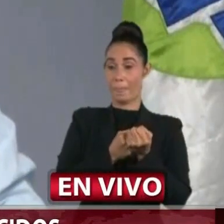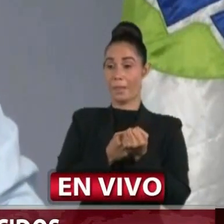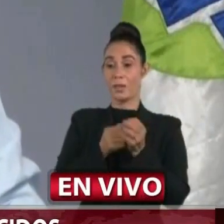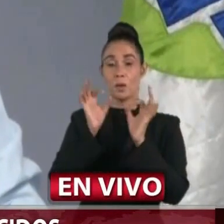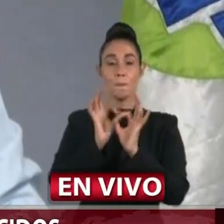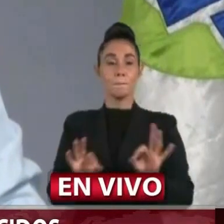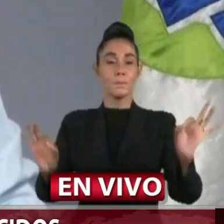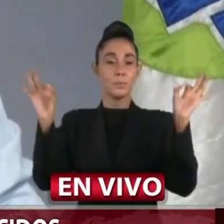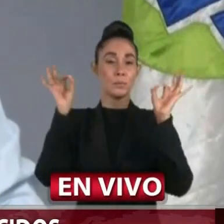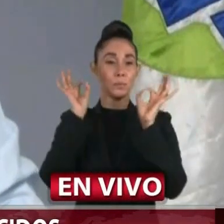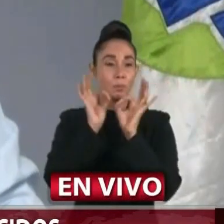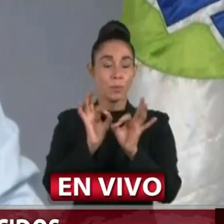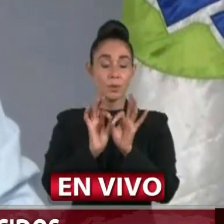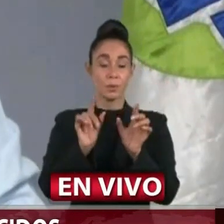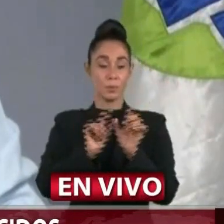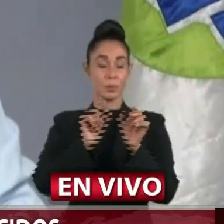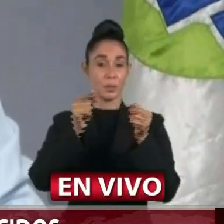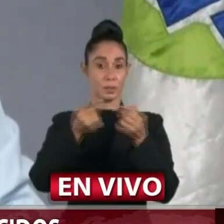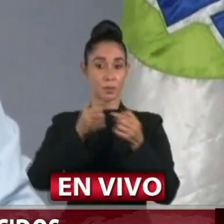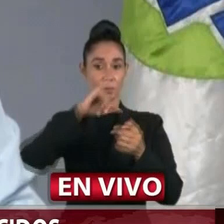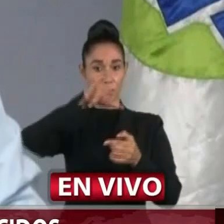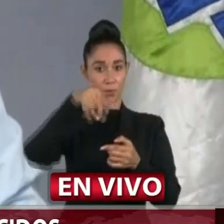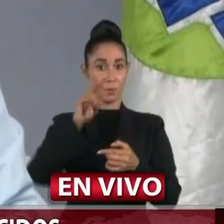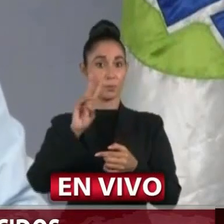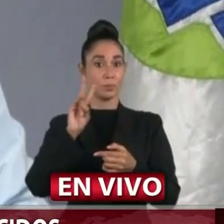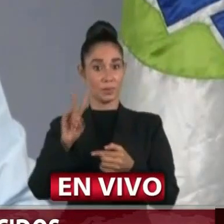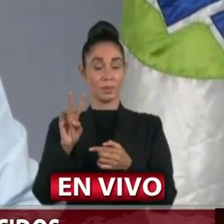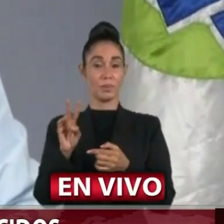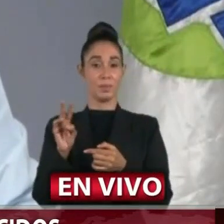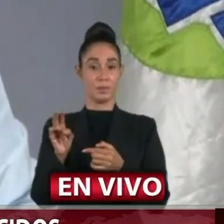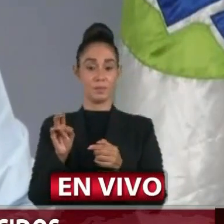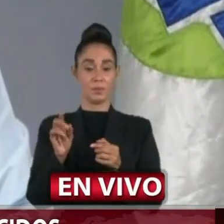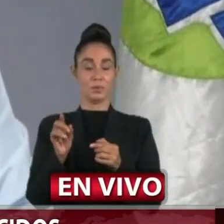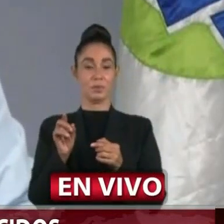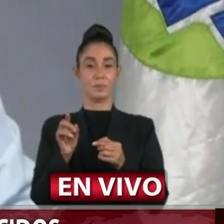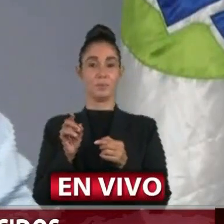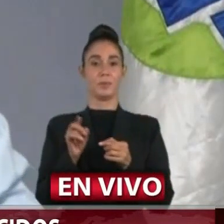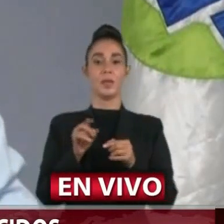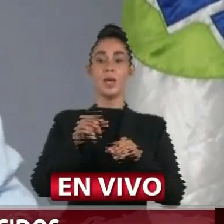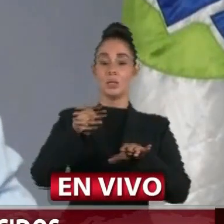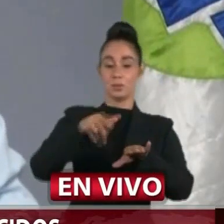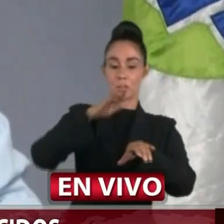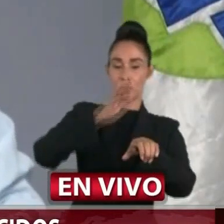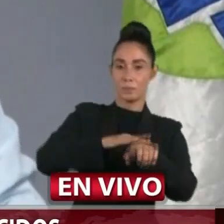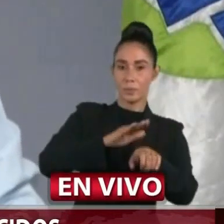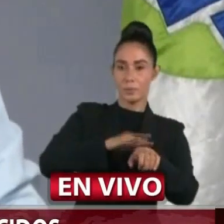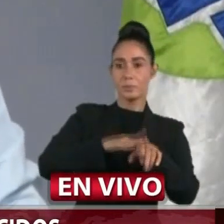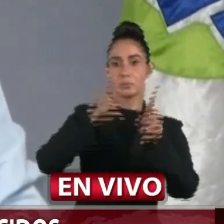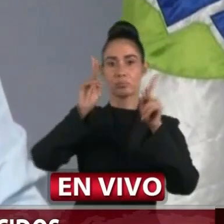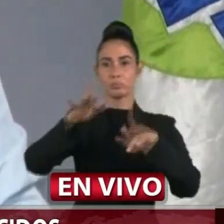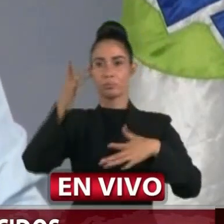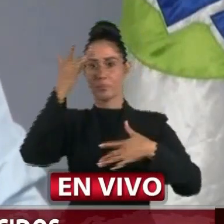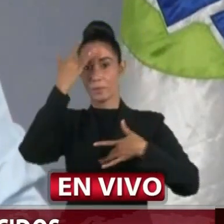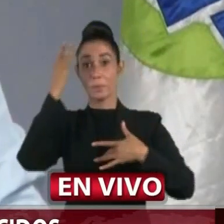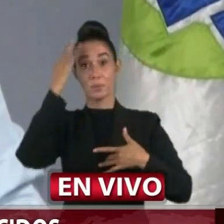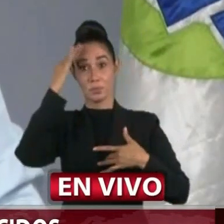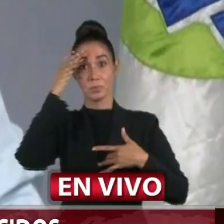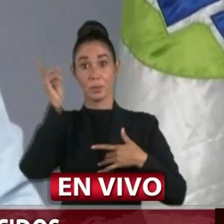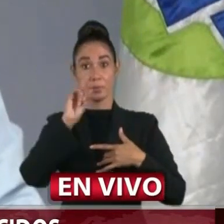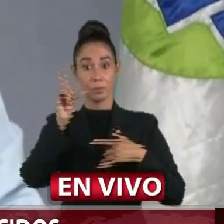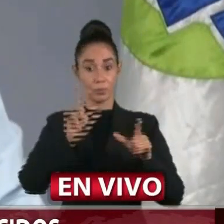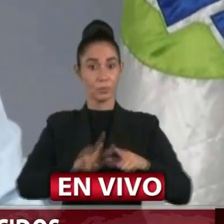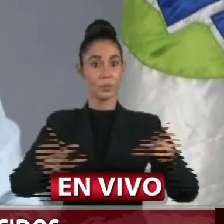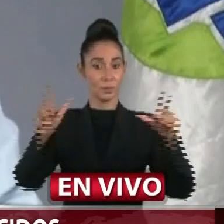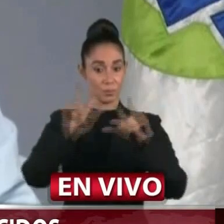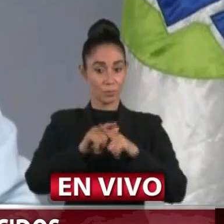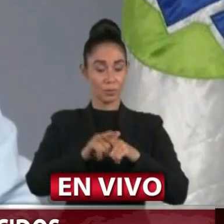vecinos como elementos de control, identificación, notificación y seguimiento de los casos sospechosos